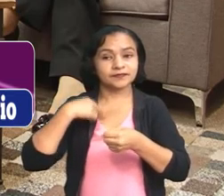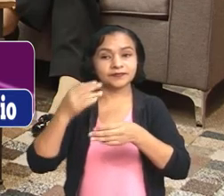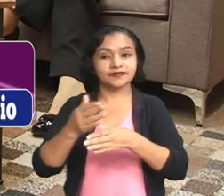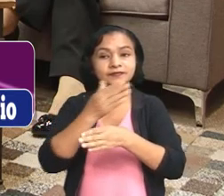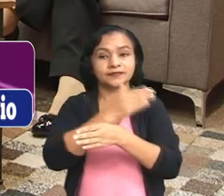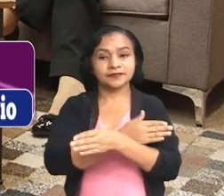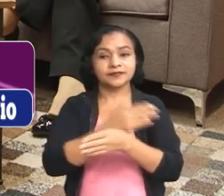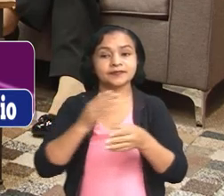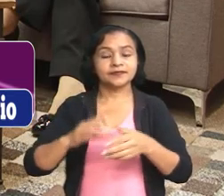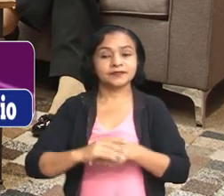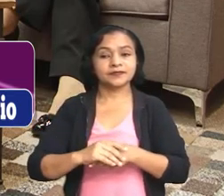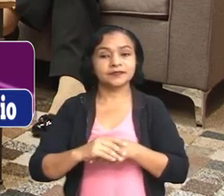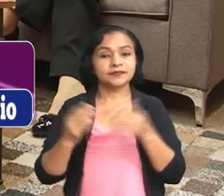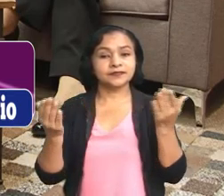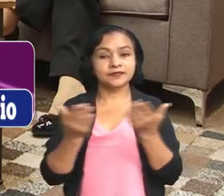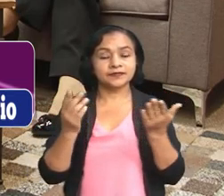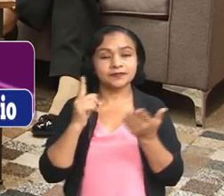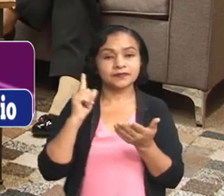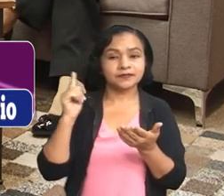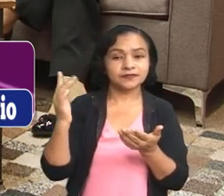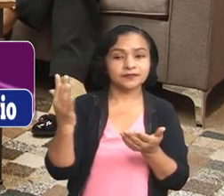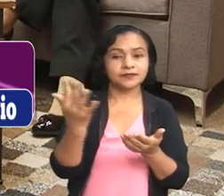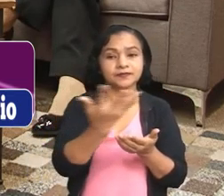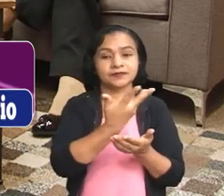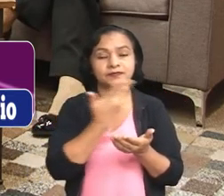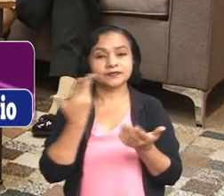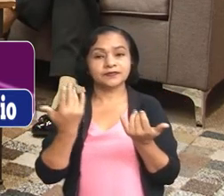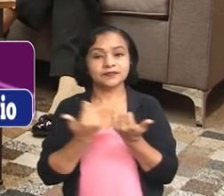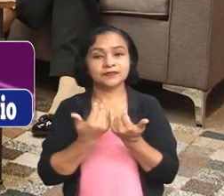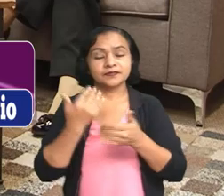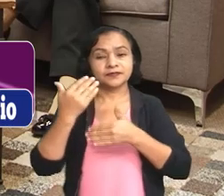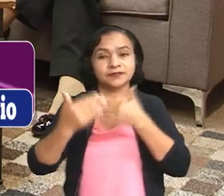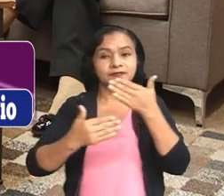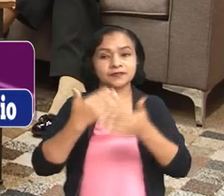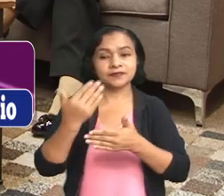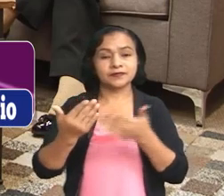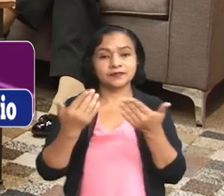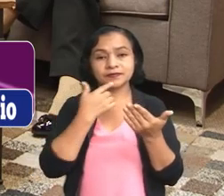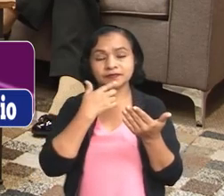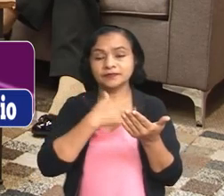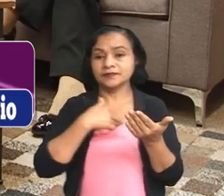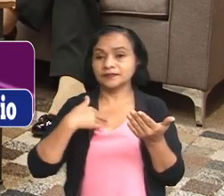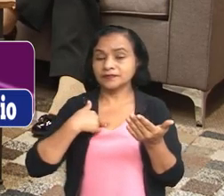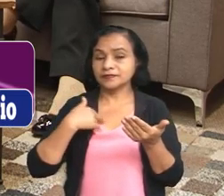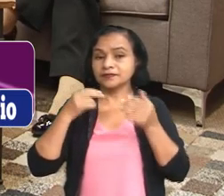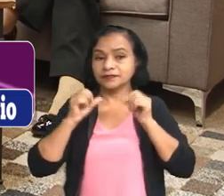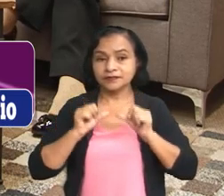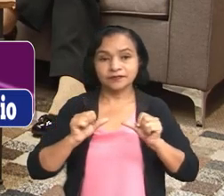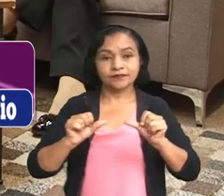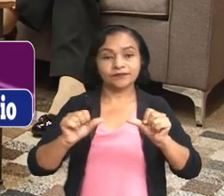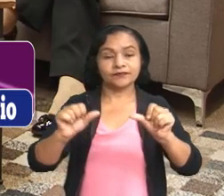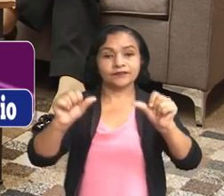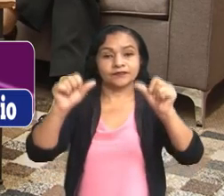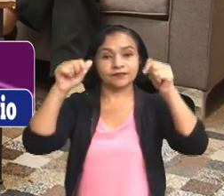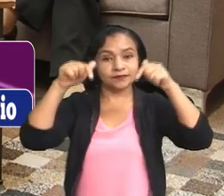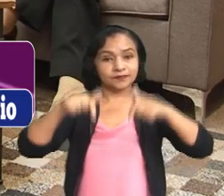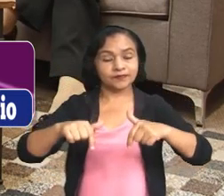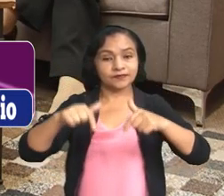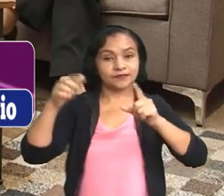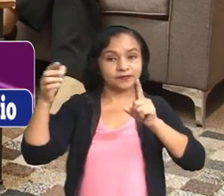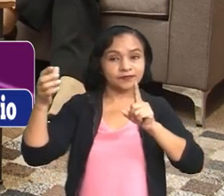sin duda alguna, como todo proceso, es el paso que permite la continuidad. Es decir, lo que hoy es